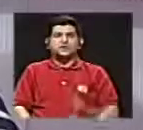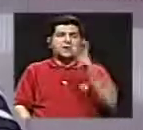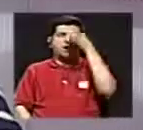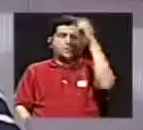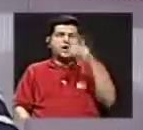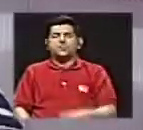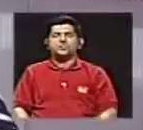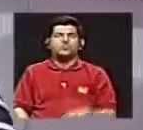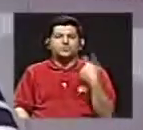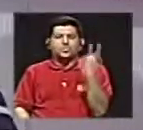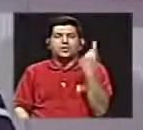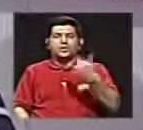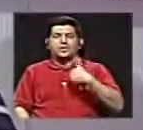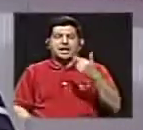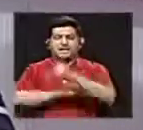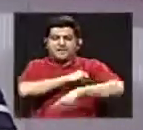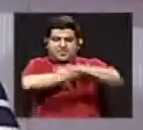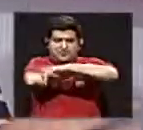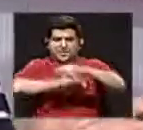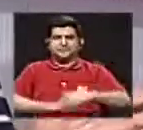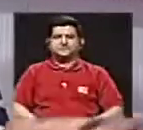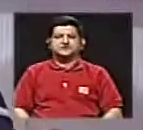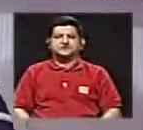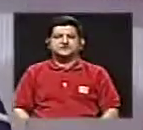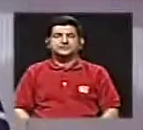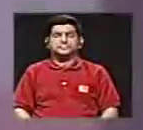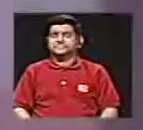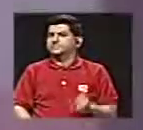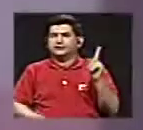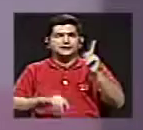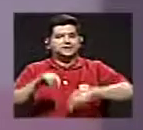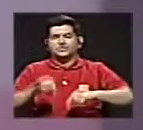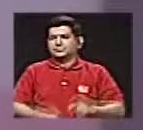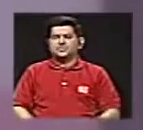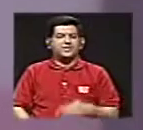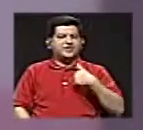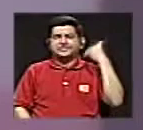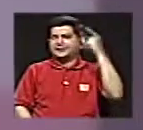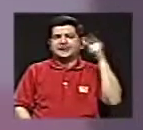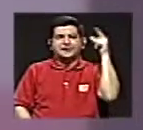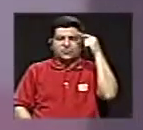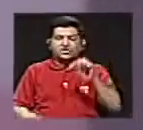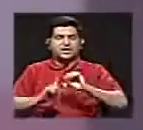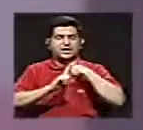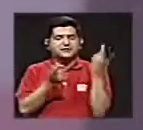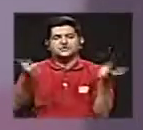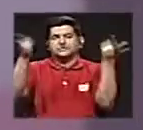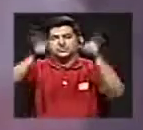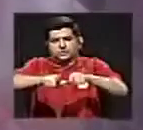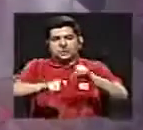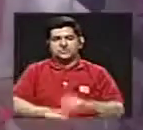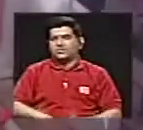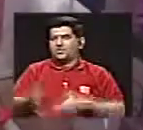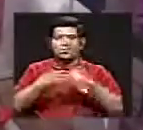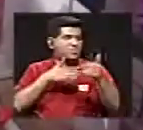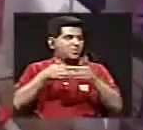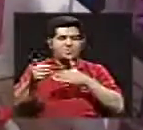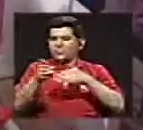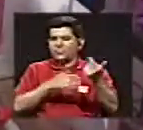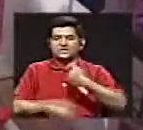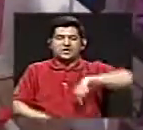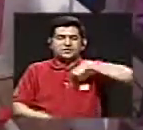cultura única que hay en el país, ¿verdad? No tiene ningún sentido que eso pueda desaparecer,